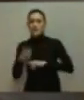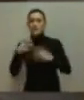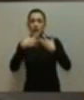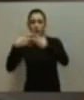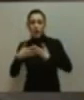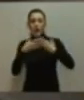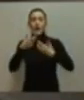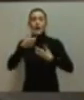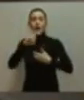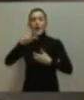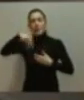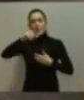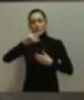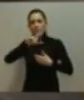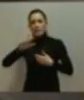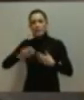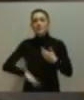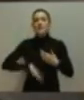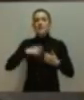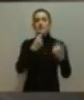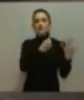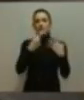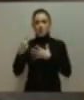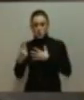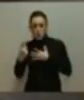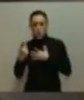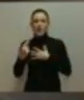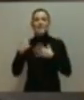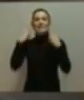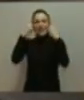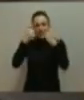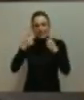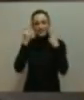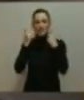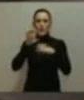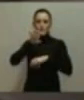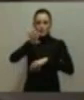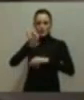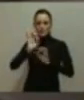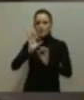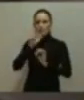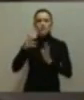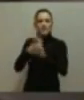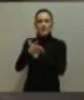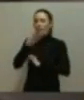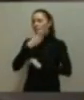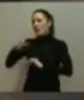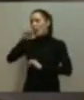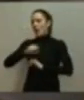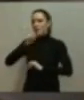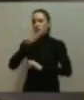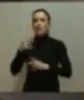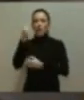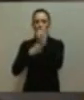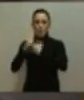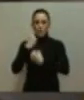años, 71 años, pues trata, en ese país donde es el paraíso de la economía financiera, trata de hacerle frente a las políticas. En Asturias,